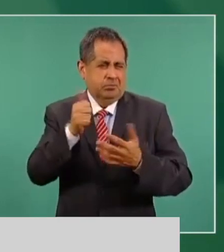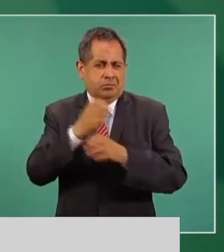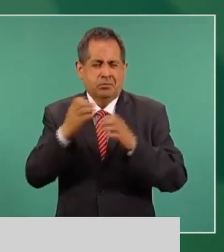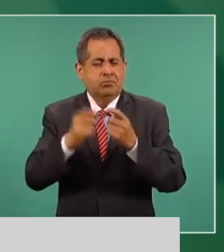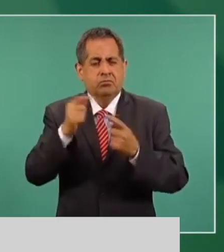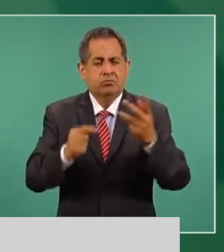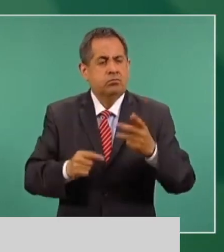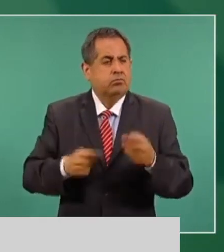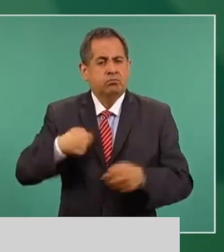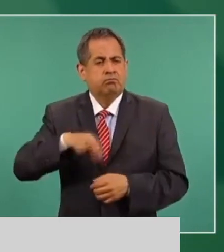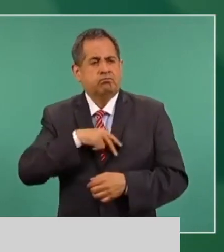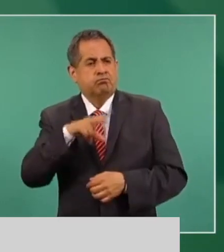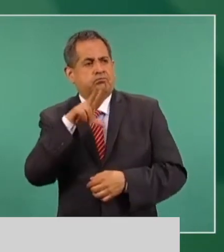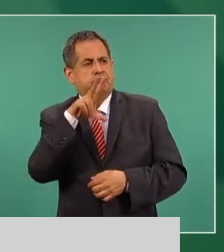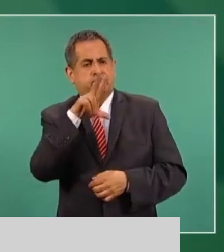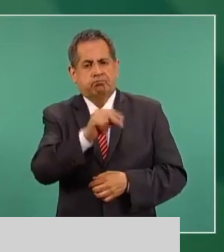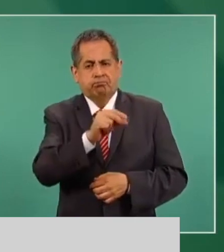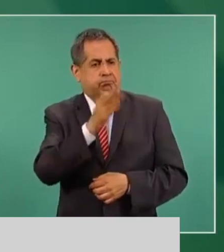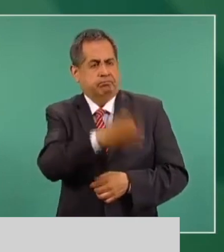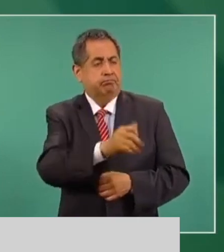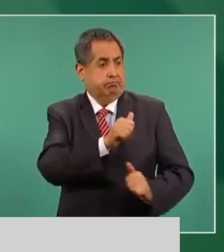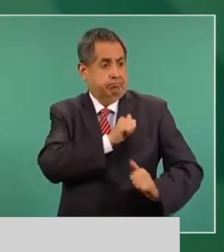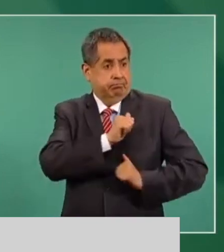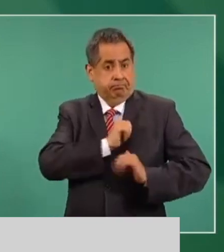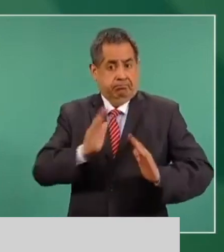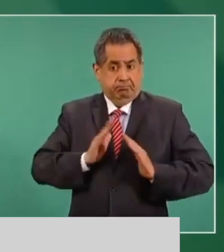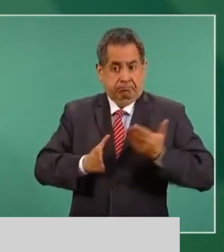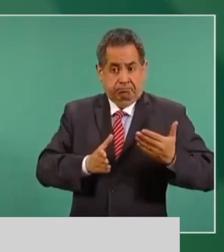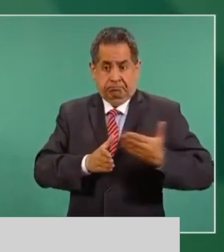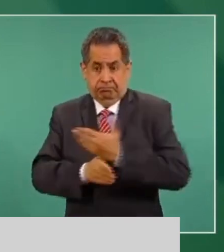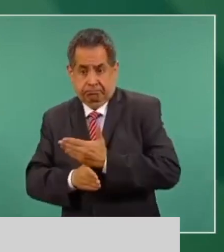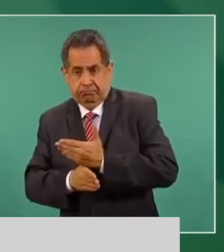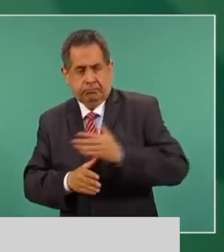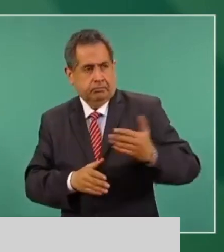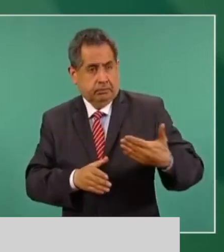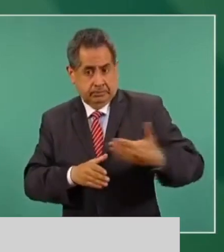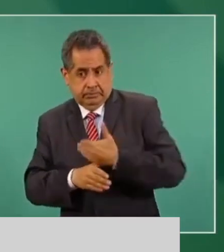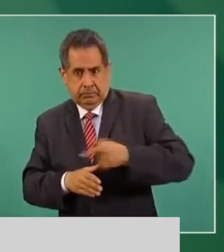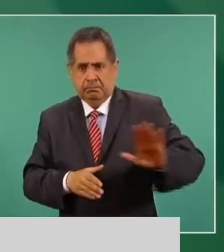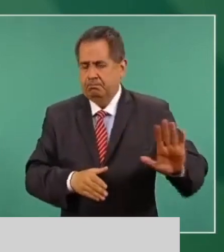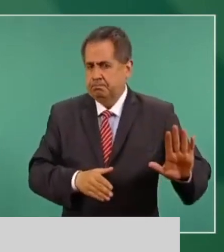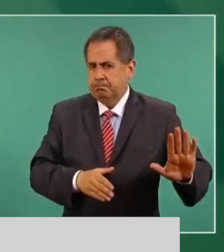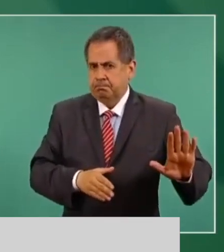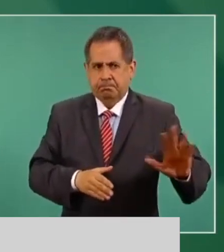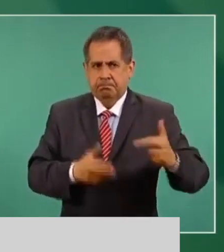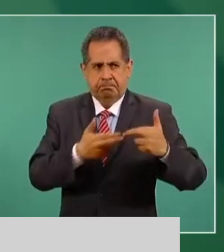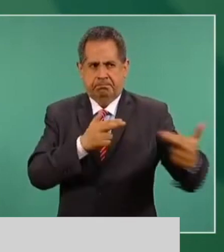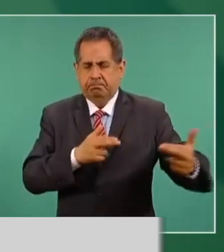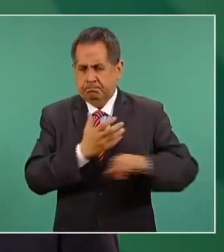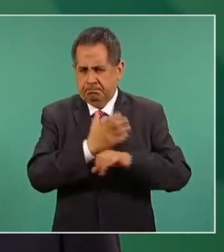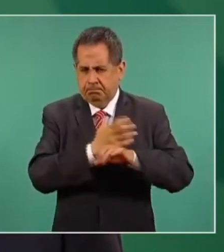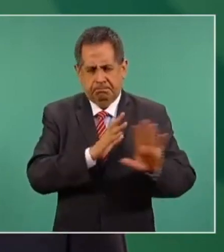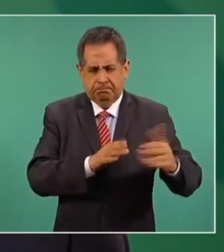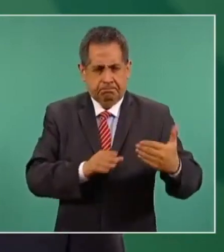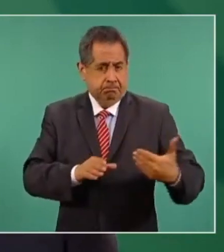muy buena la relación con el nuevo presidente del país vecino. López Obrador aseguró coincidir con los planteamientos principales de Joe